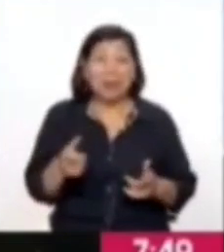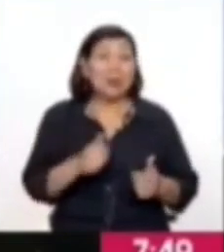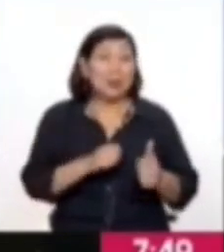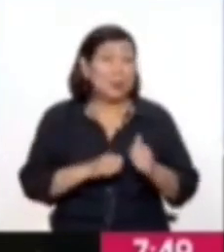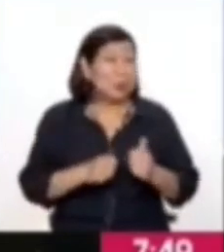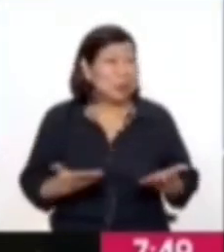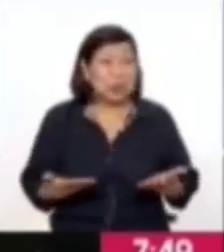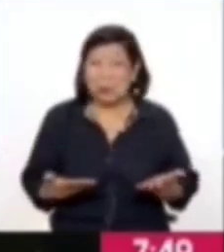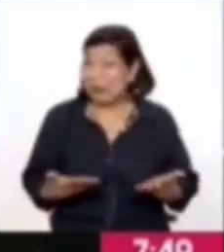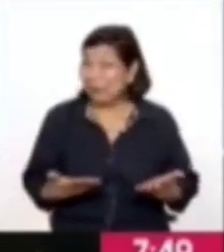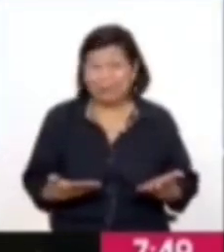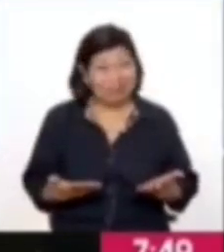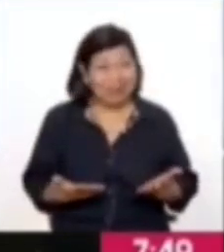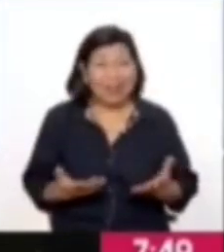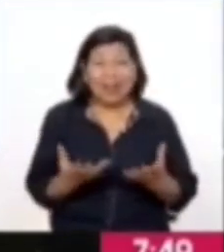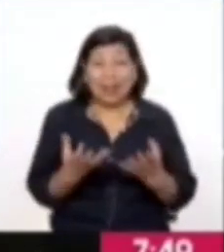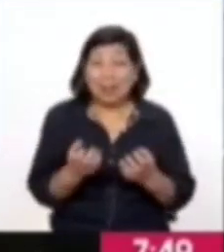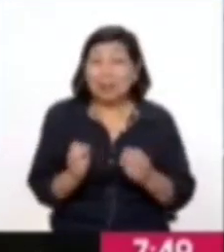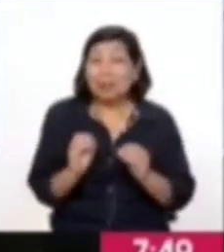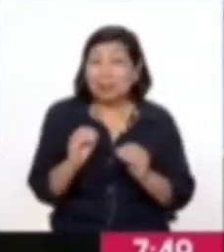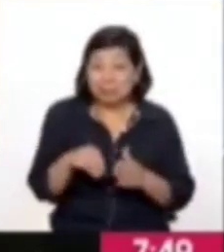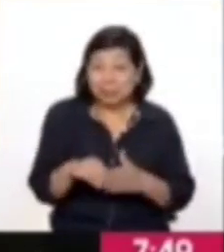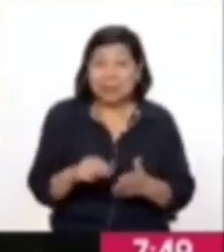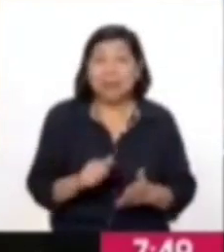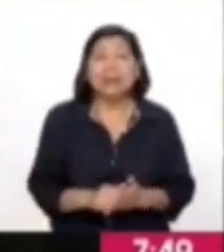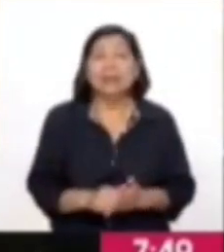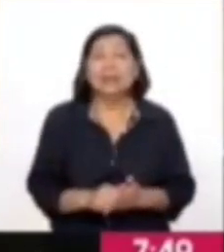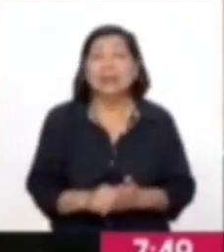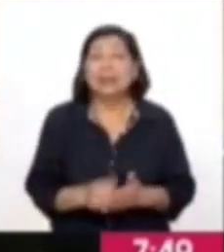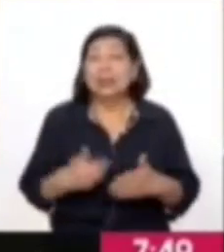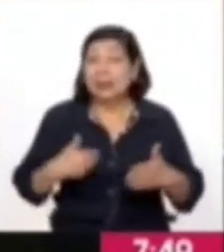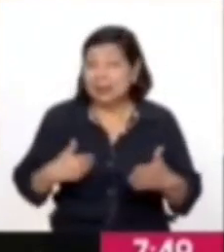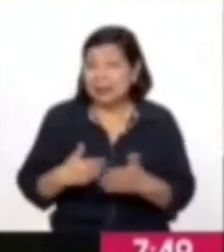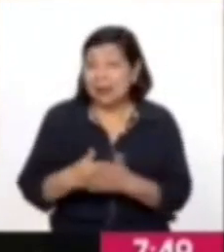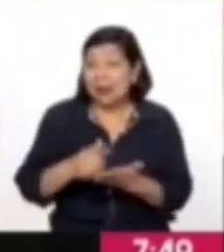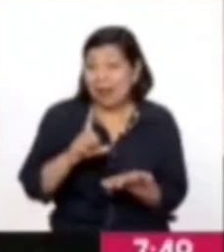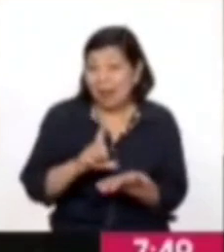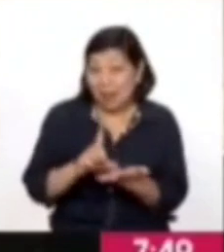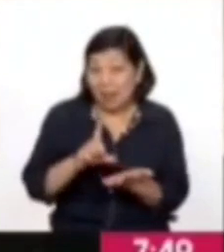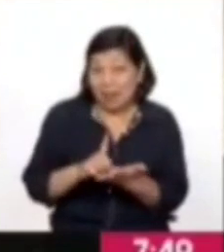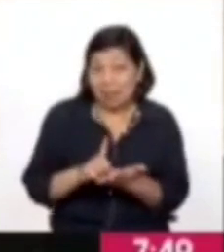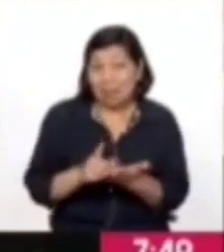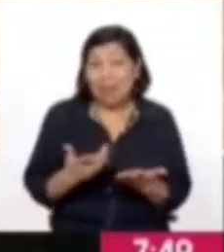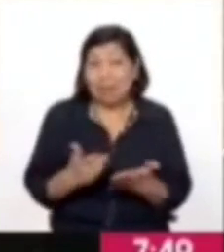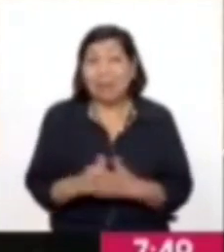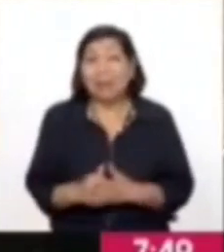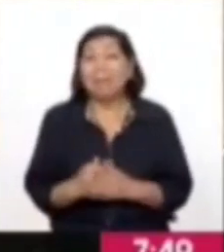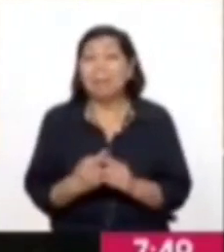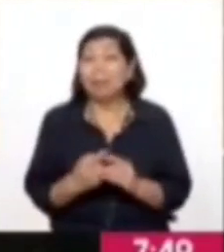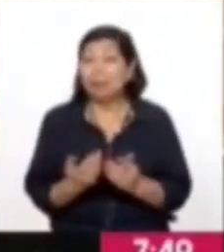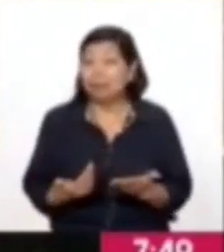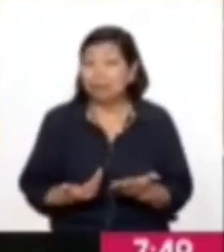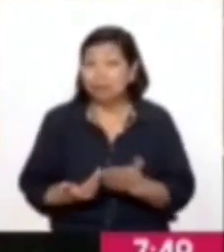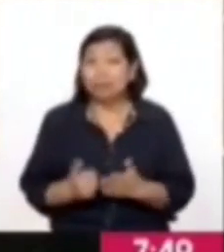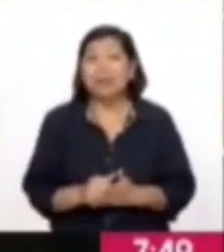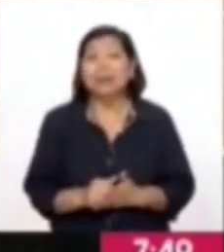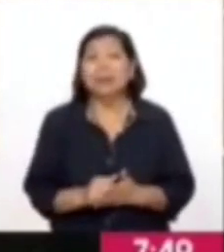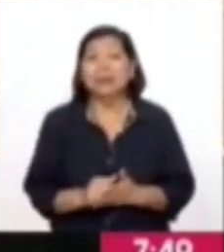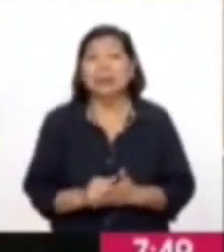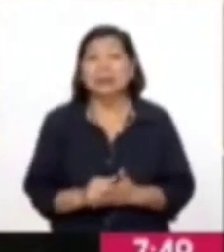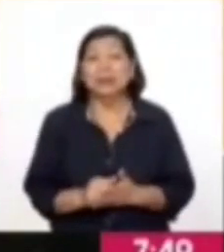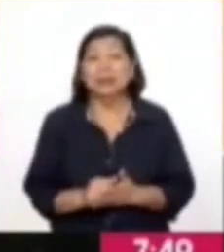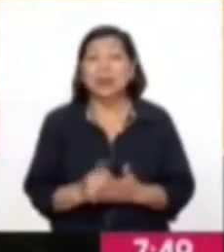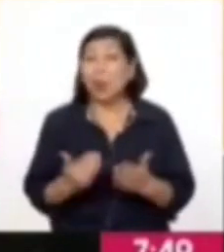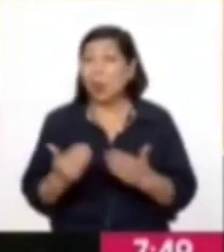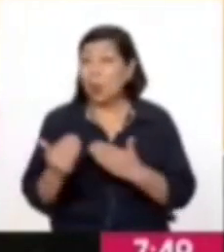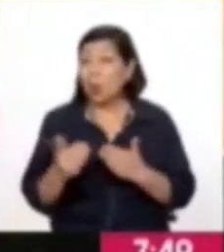afectado porque a pesar de que nosotros tenemos la ventaja de estar cerca de Lima y eso es Claro. una ventaja comparativa